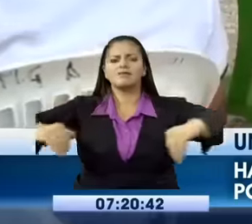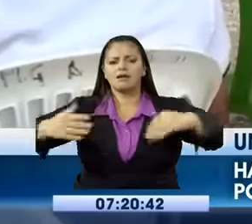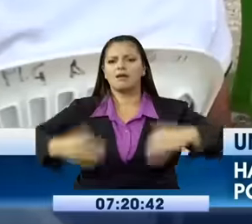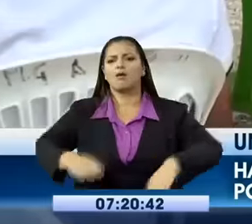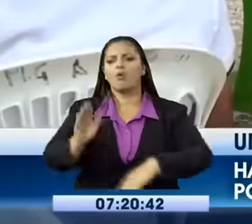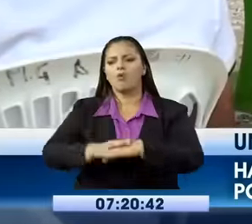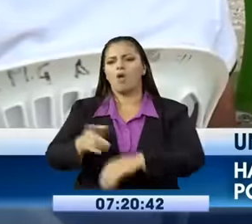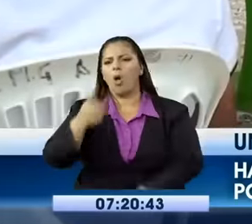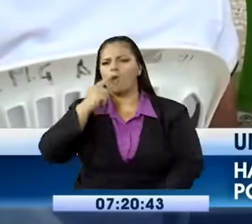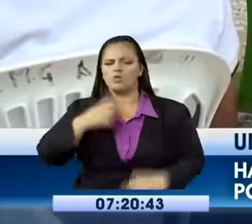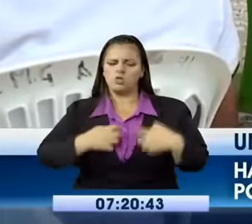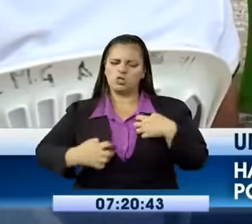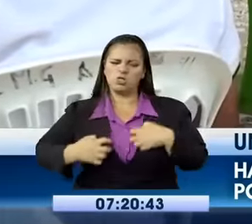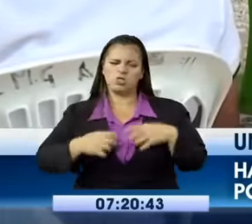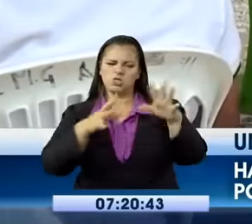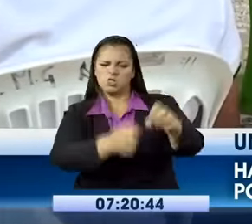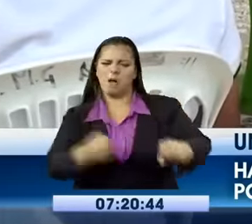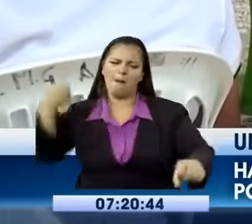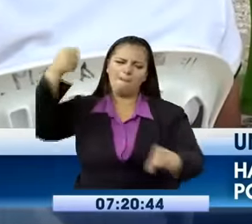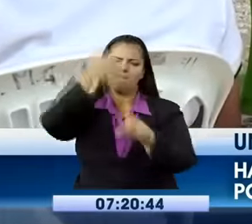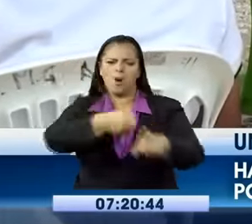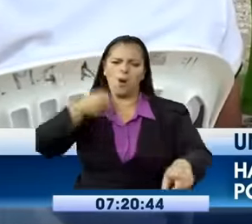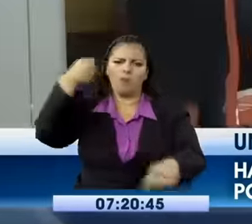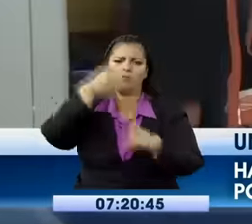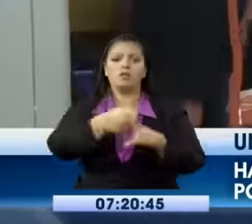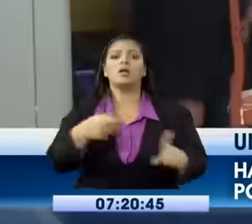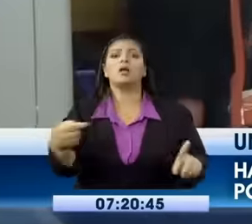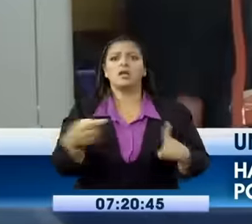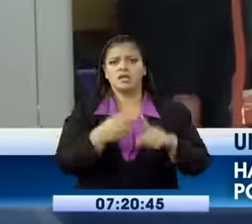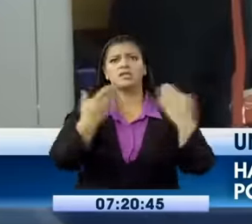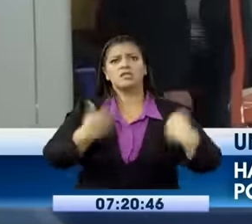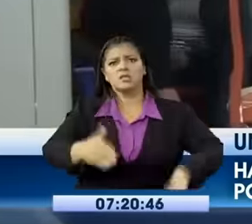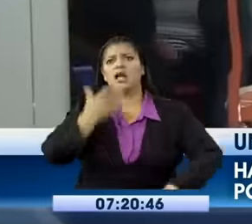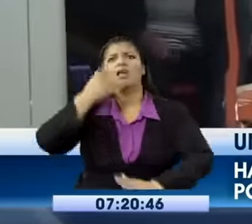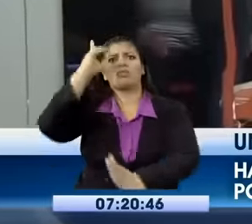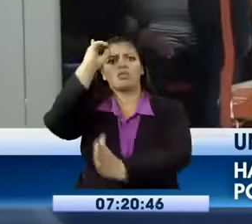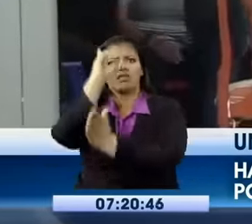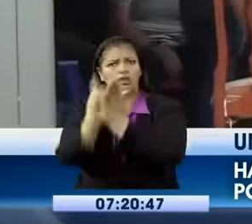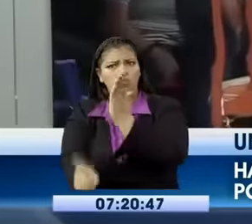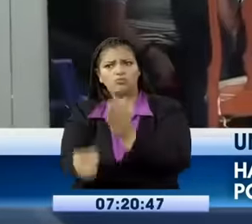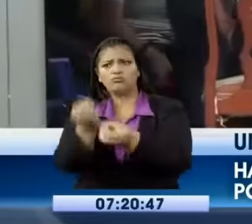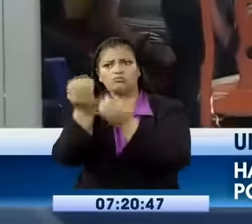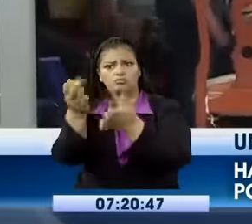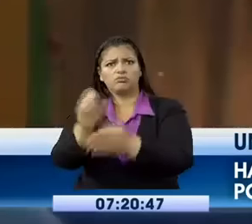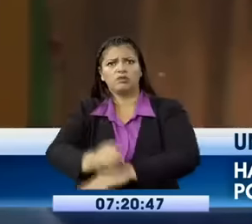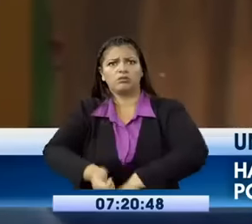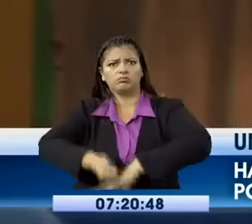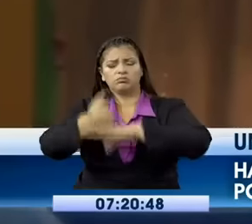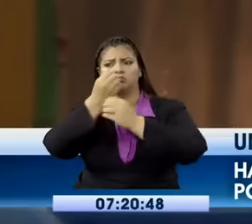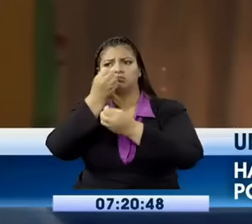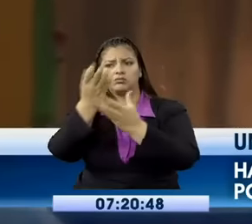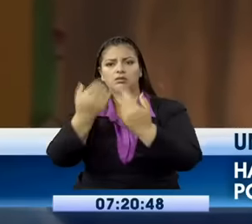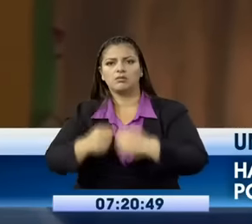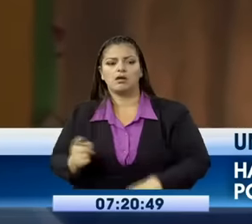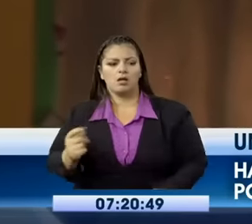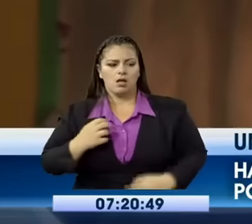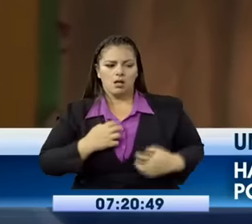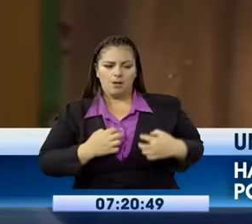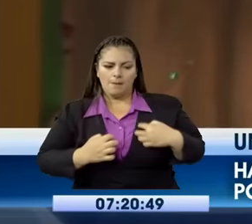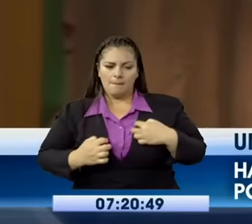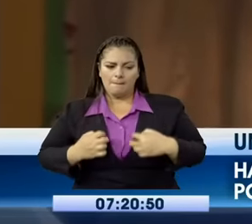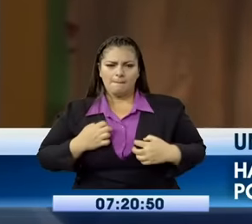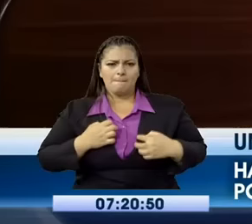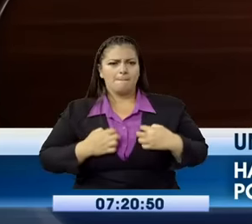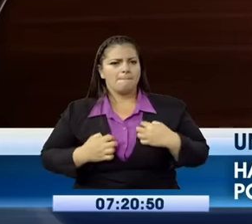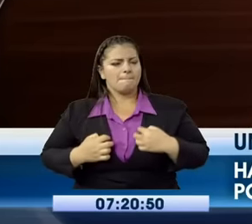recibía inclusive poseía una boleta de auxilio sin embargo nada de esto detuvo a su agesor que cumplió con el juramento que